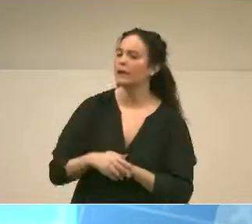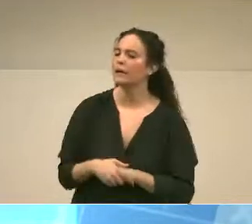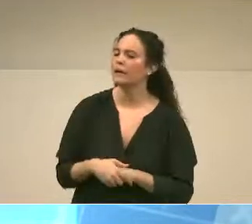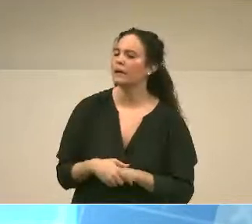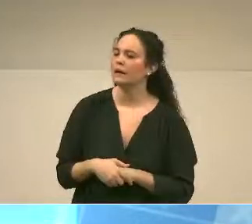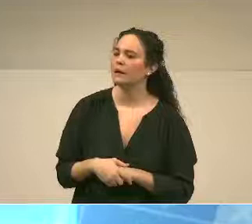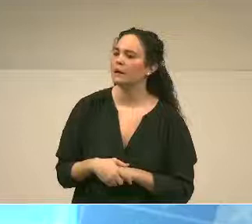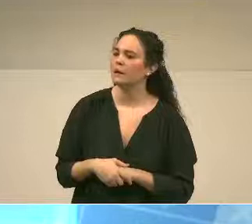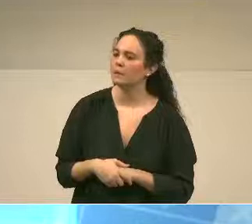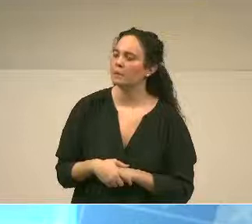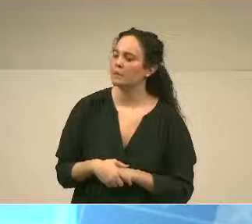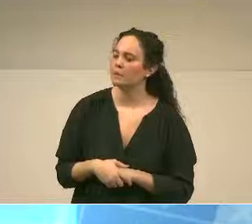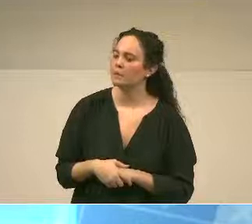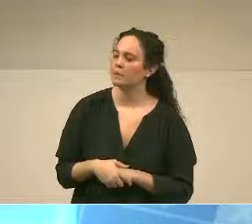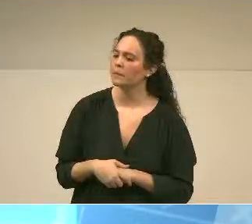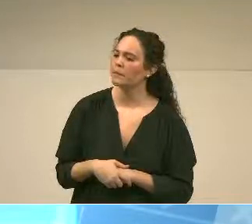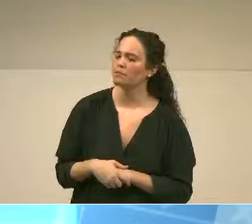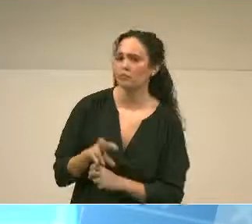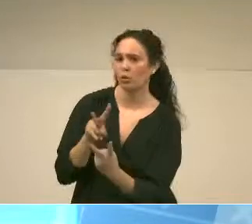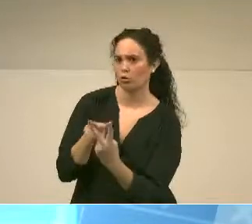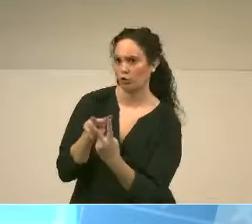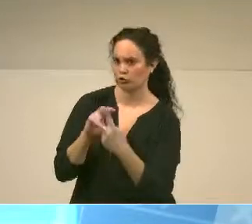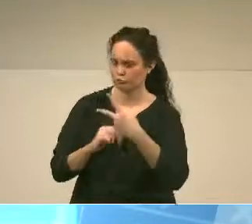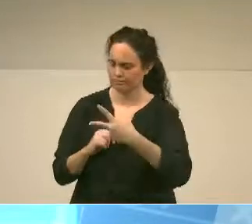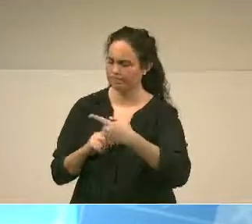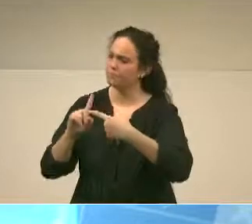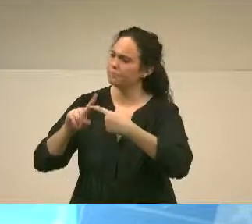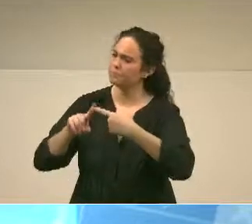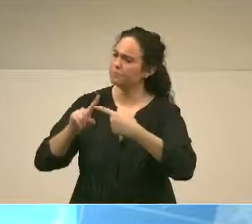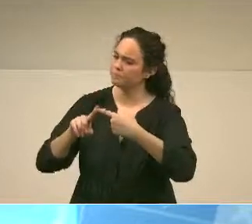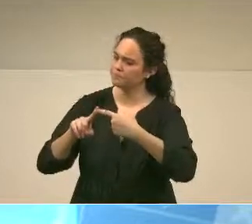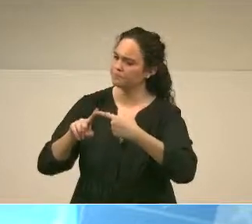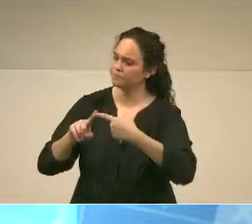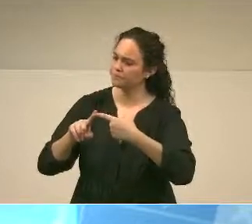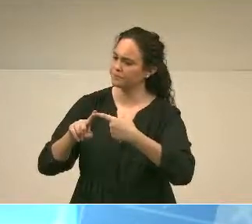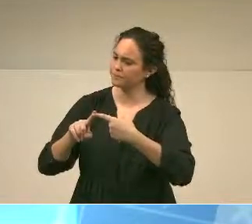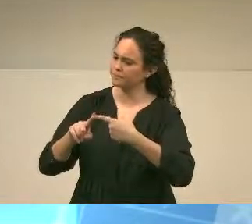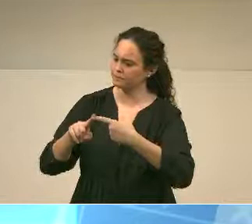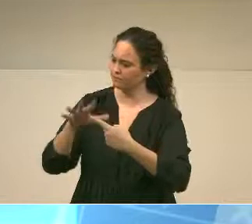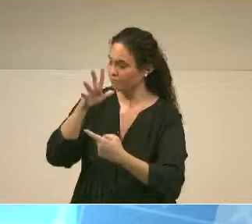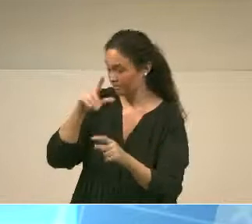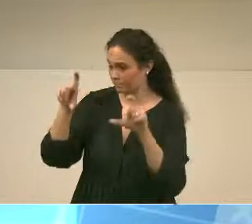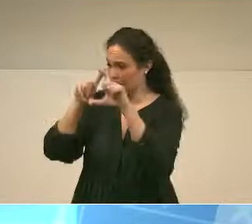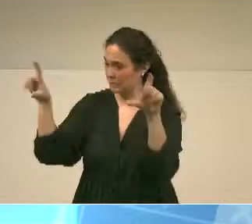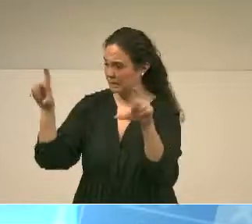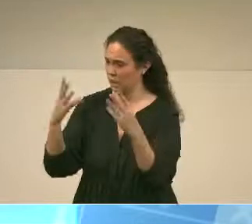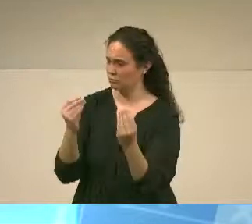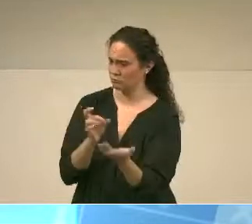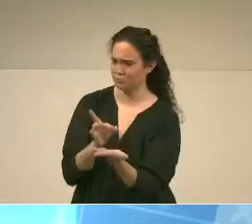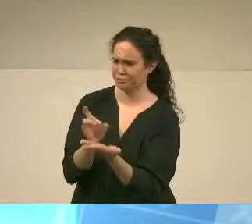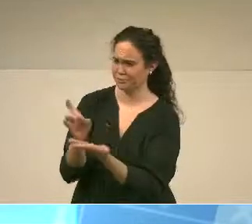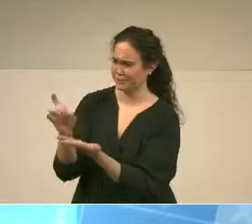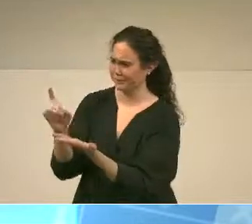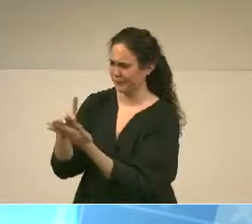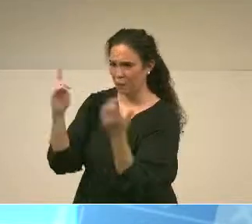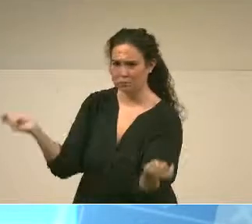en algunas empresas estos días, dos cuestiones. La primera, ante este aluvión de despidos o anuncios de despidos